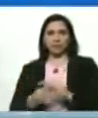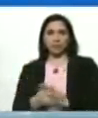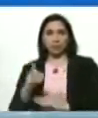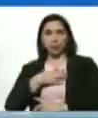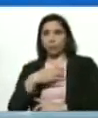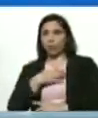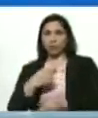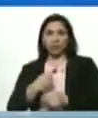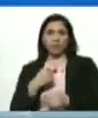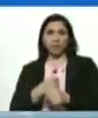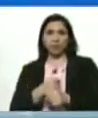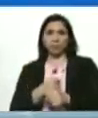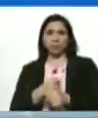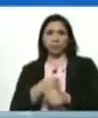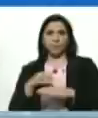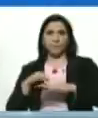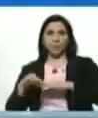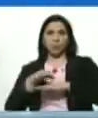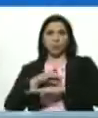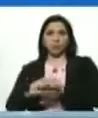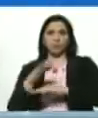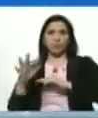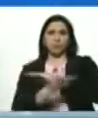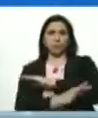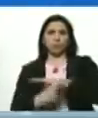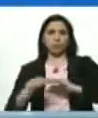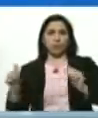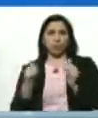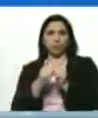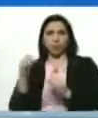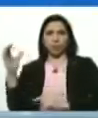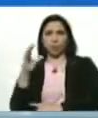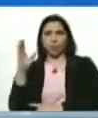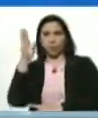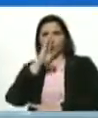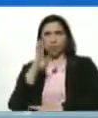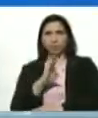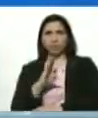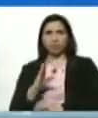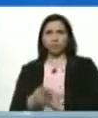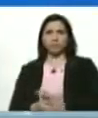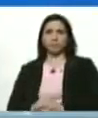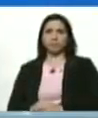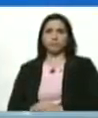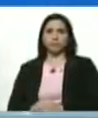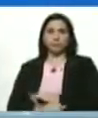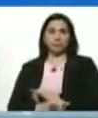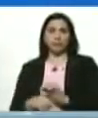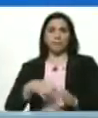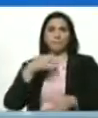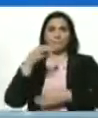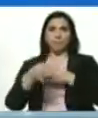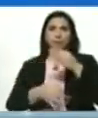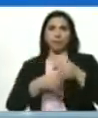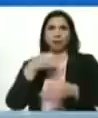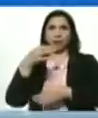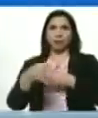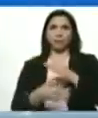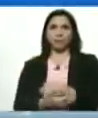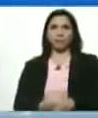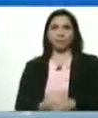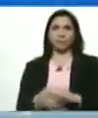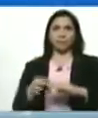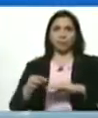los municipios fronterizos con colombia y brasil ya se explicará y el